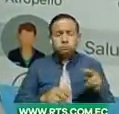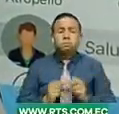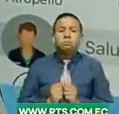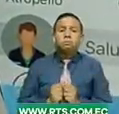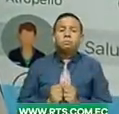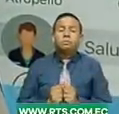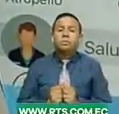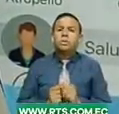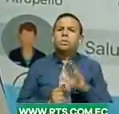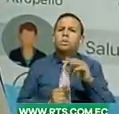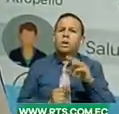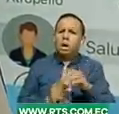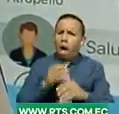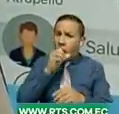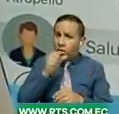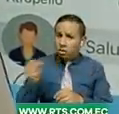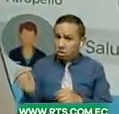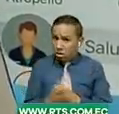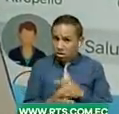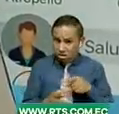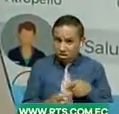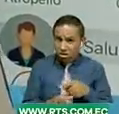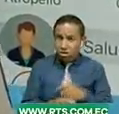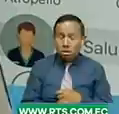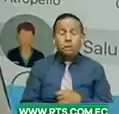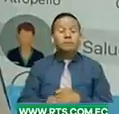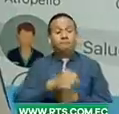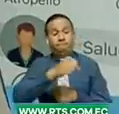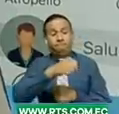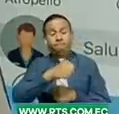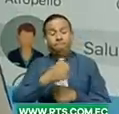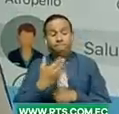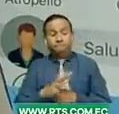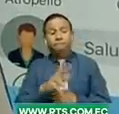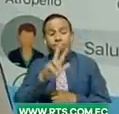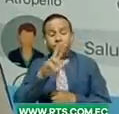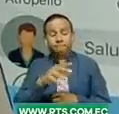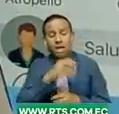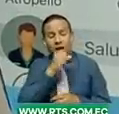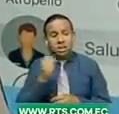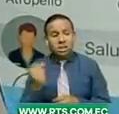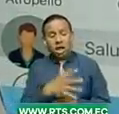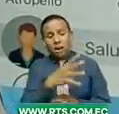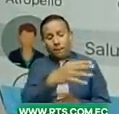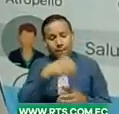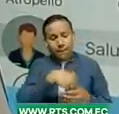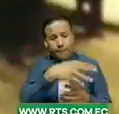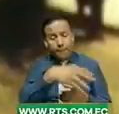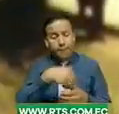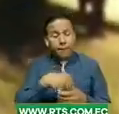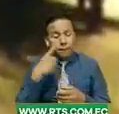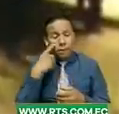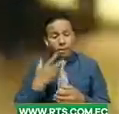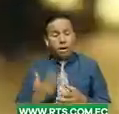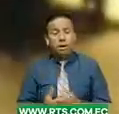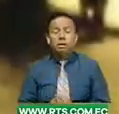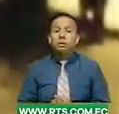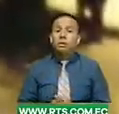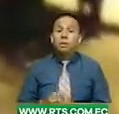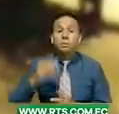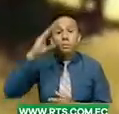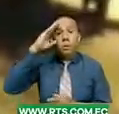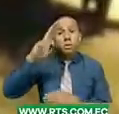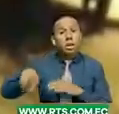también necesitan? Tenemos granadas y varios elementos de convicción que se están trabajando en este momento. La Policía Nacional llegó